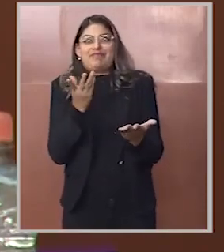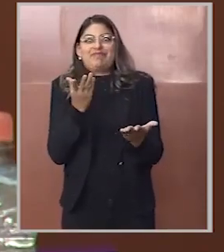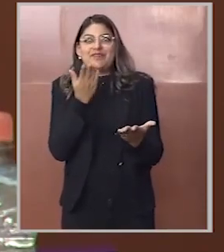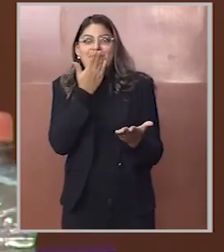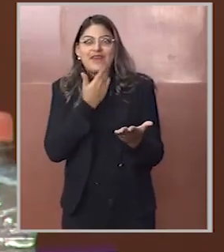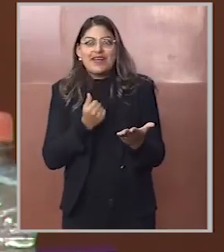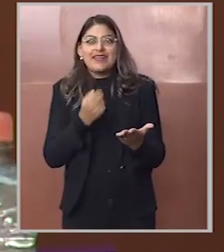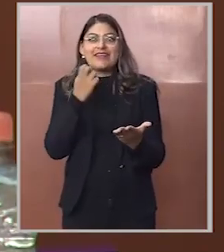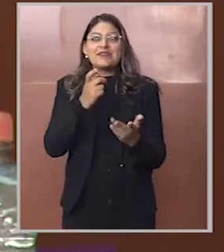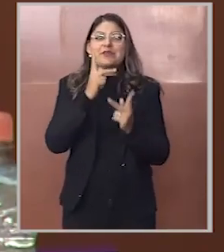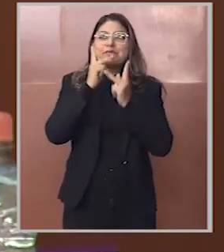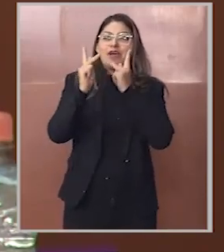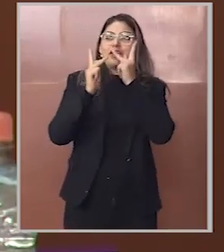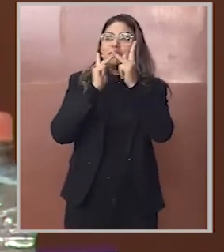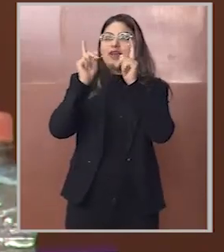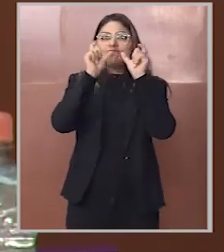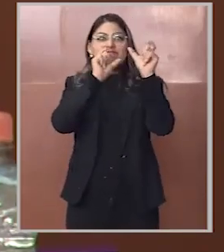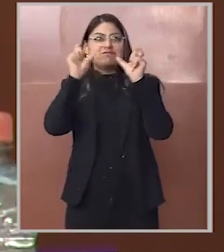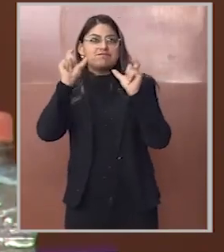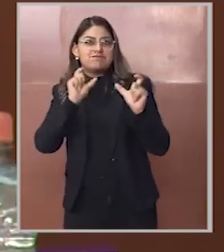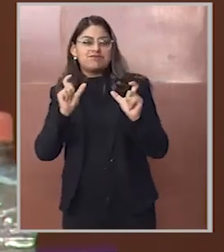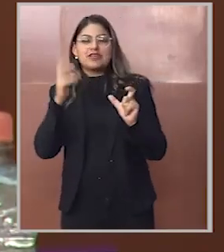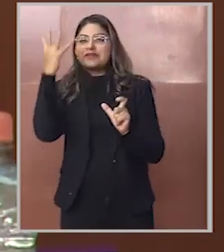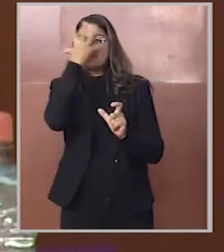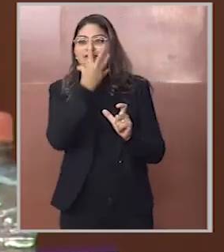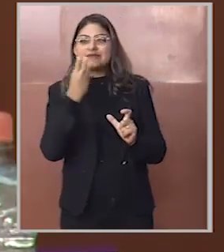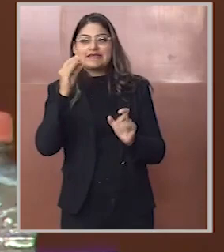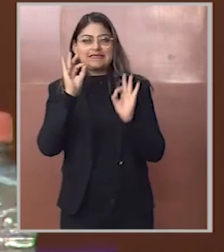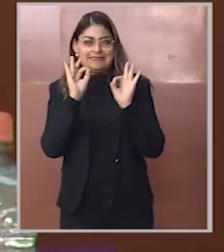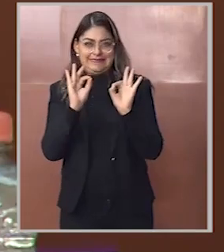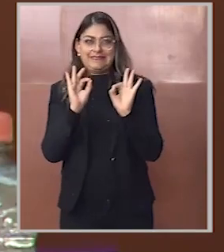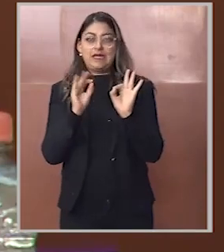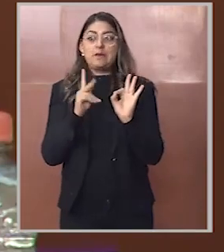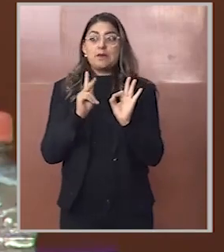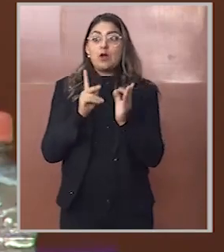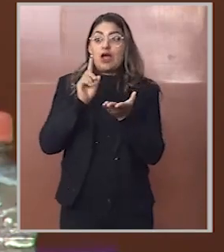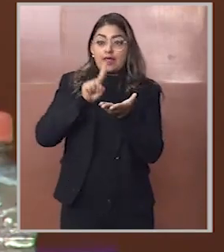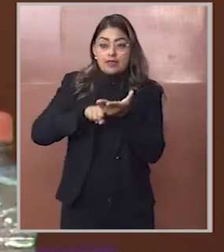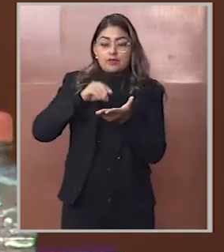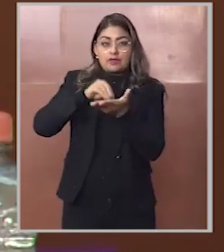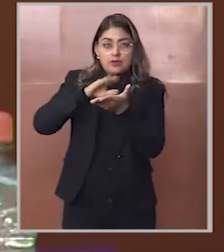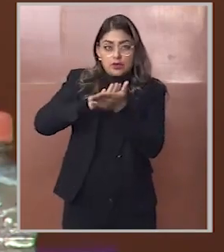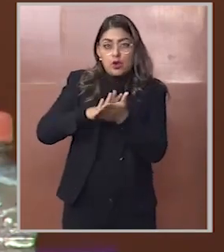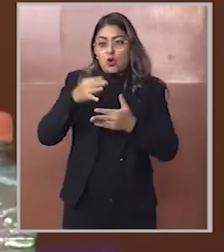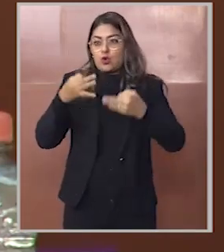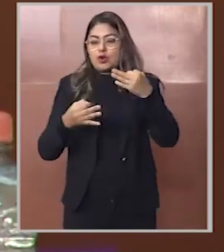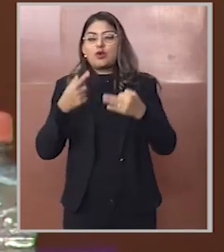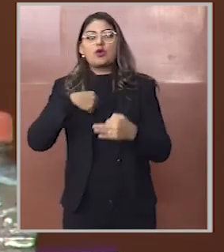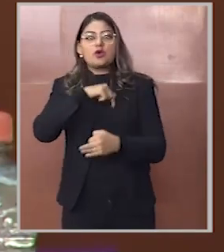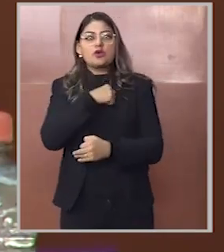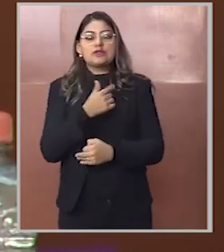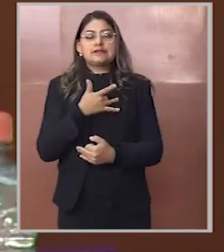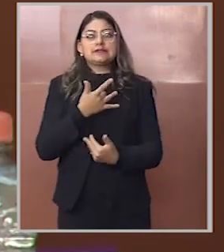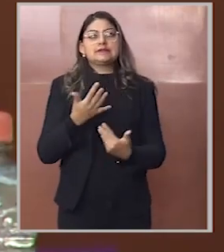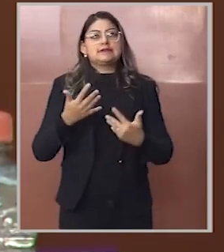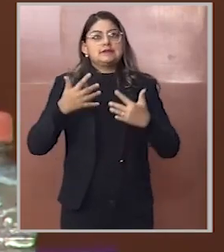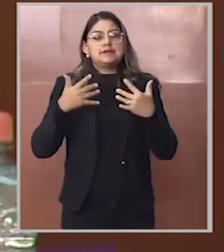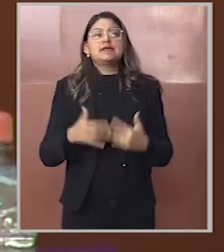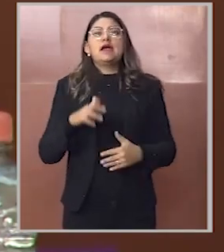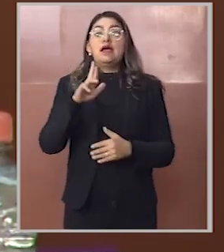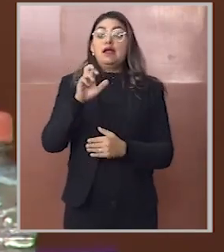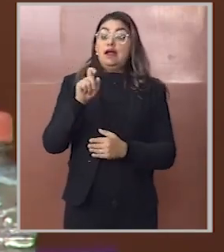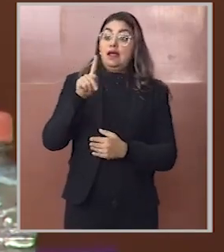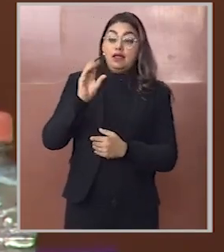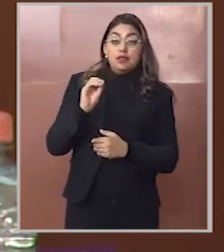de repente también está muy presente en los textos jurídicos y fue un gran reto para nosotras eh Porque en el el ejercicio de la profesión